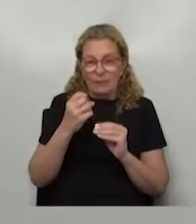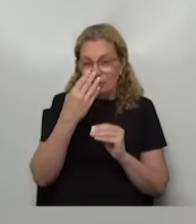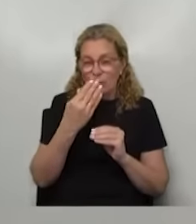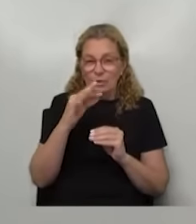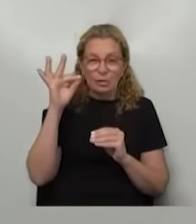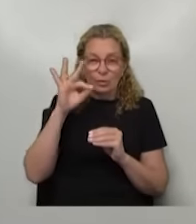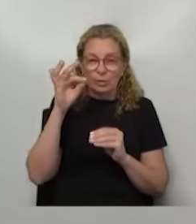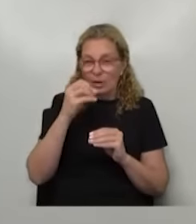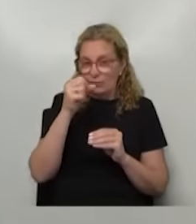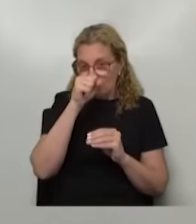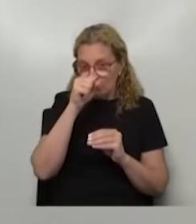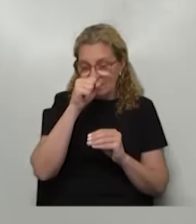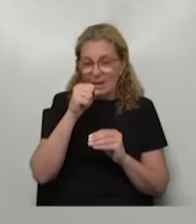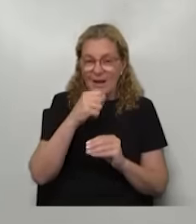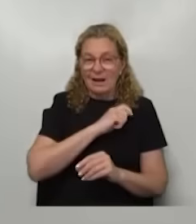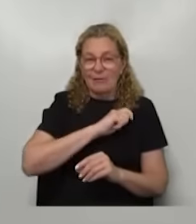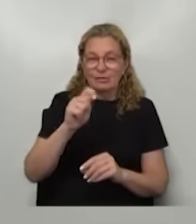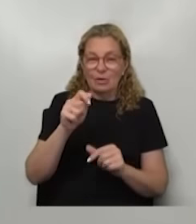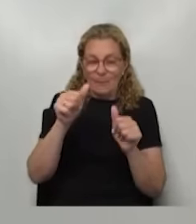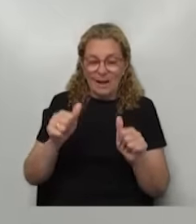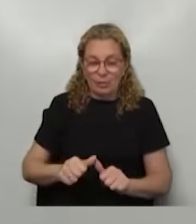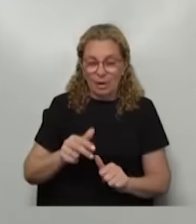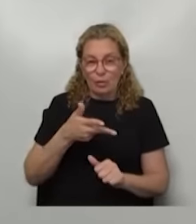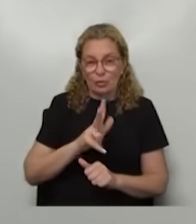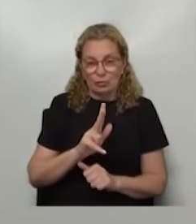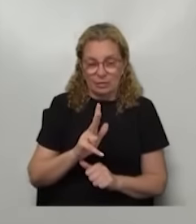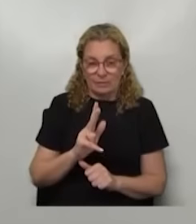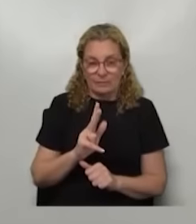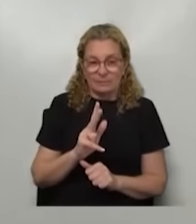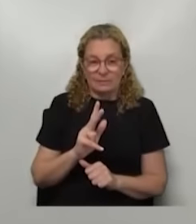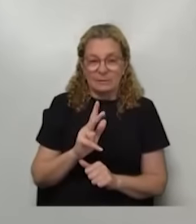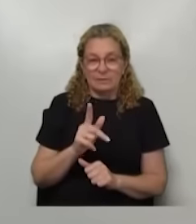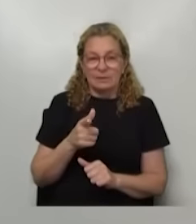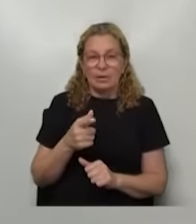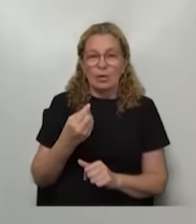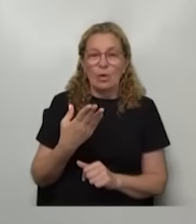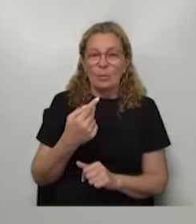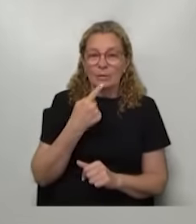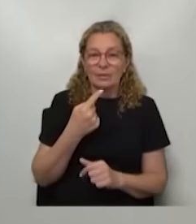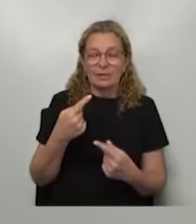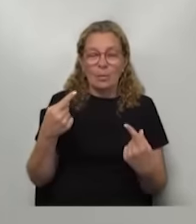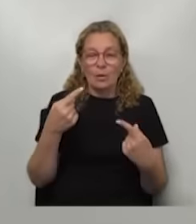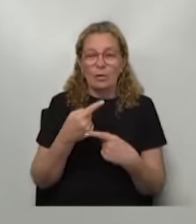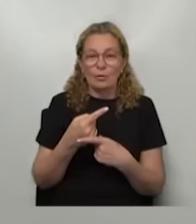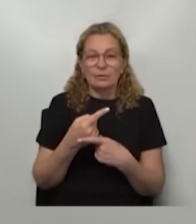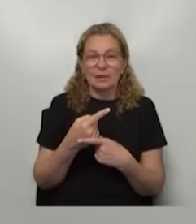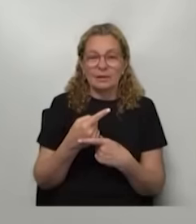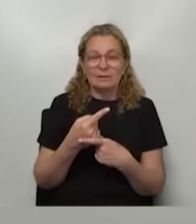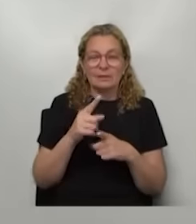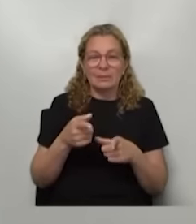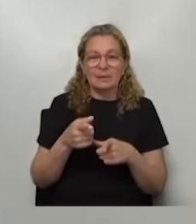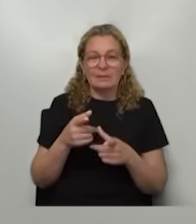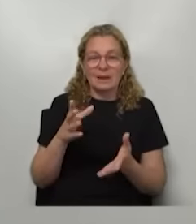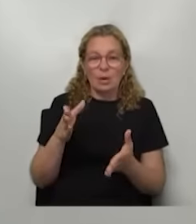durazno Florida lavalleja Maldonado y Rocha eh Y como contracara a nivel de también de